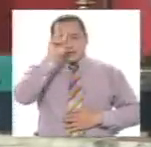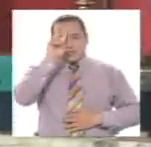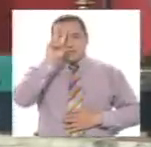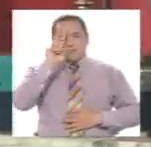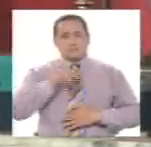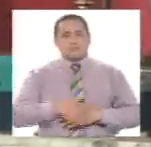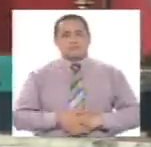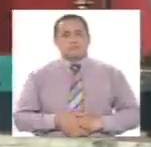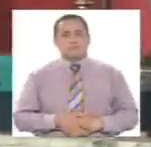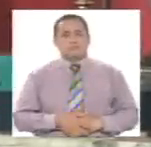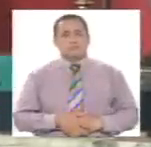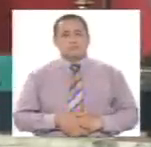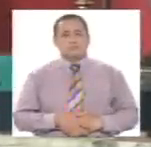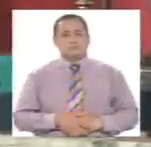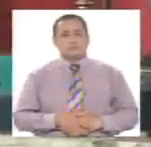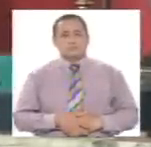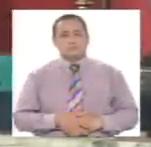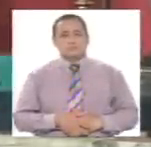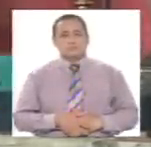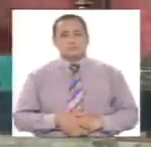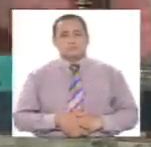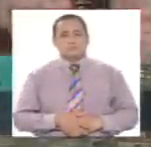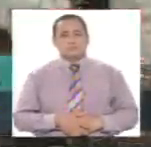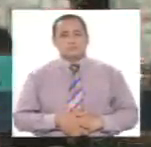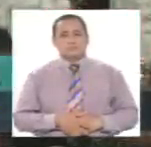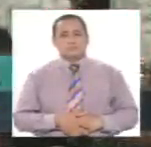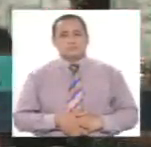Constitucional de la República.